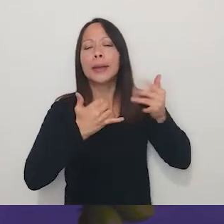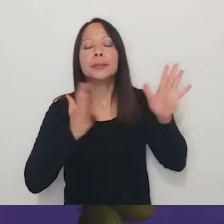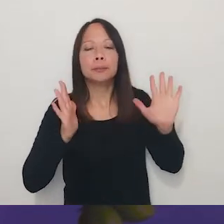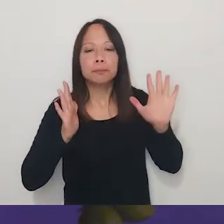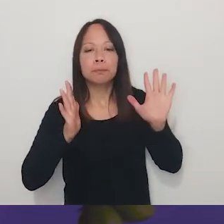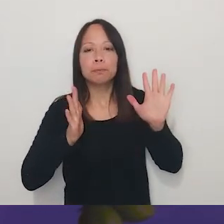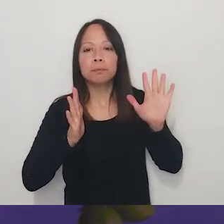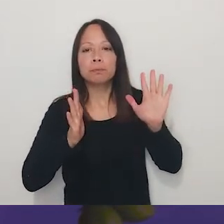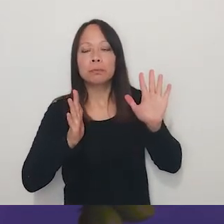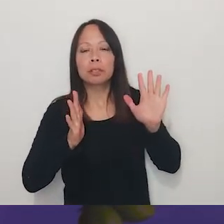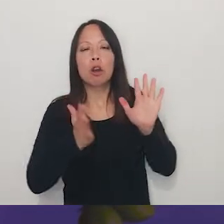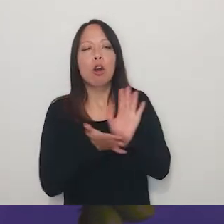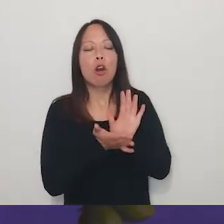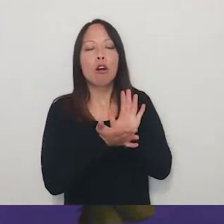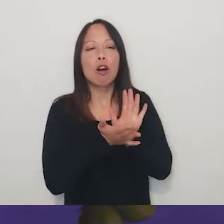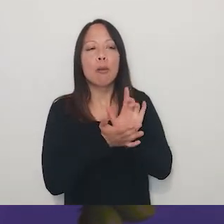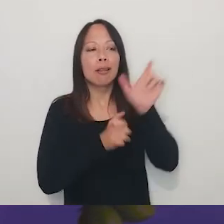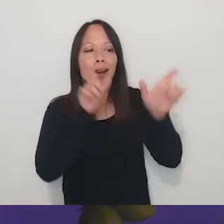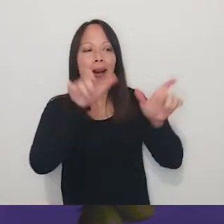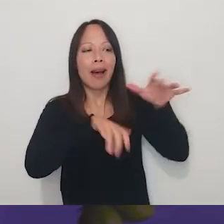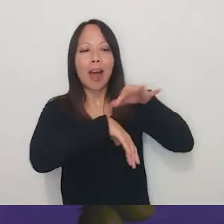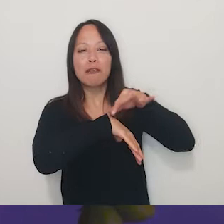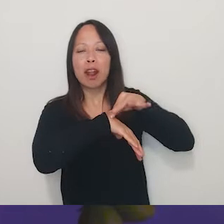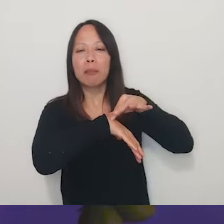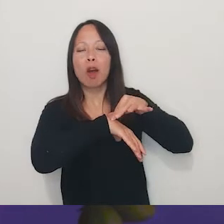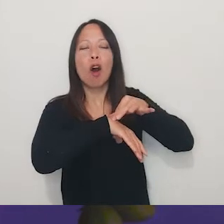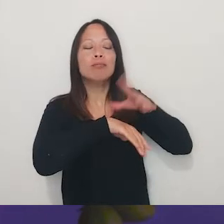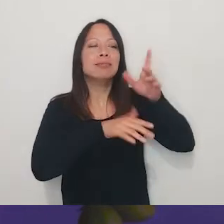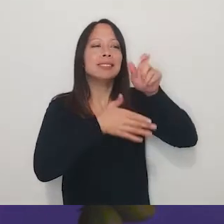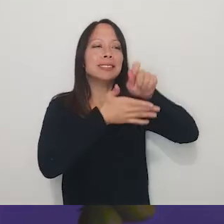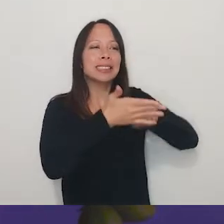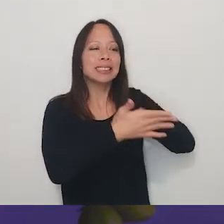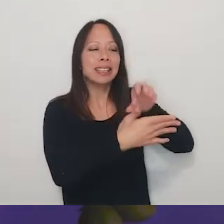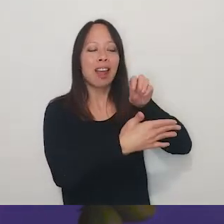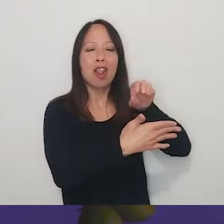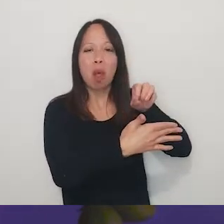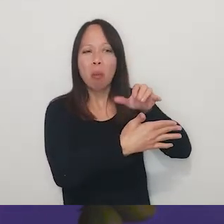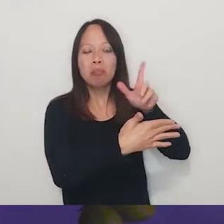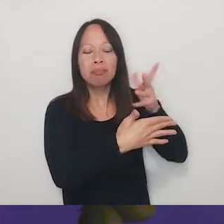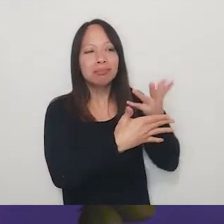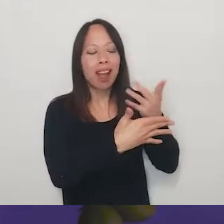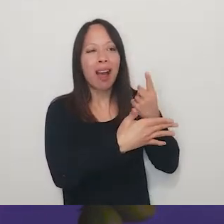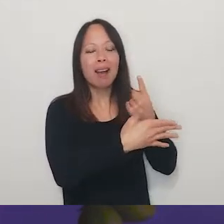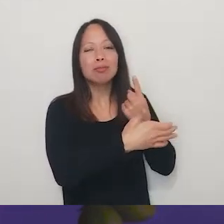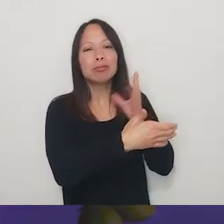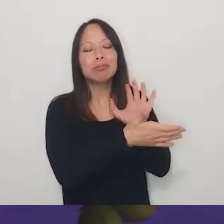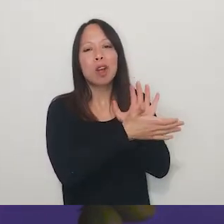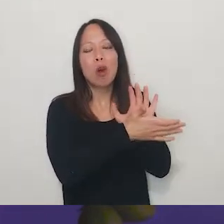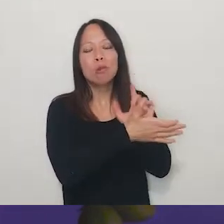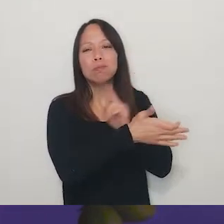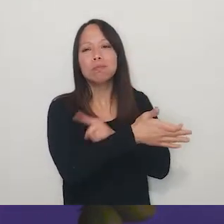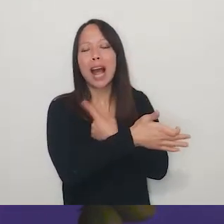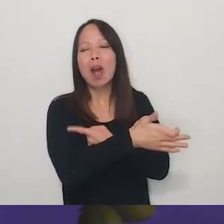bueno, uno se acostumbra a vivir con este diagnóstico que no termina de cerrar, pero que no evita la progresión a veces o